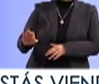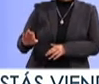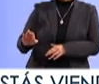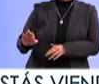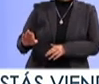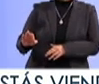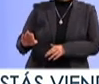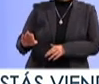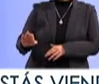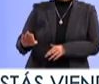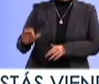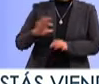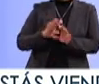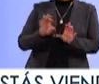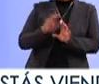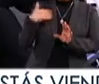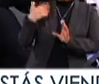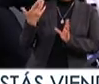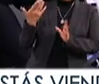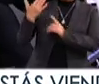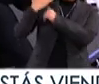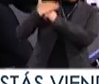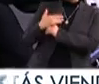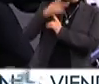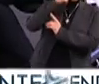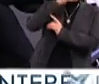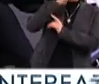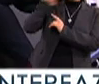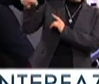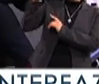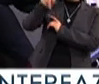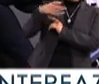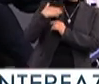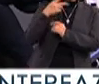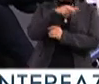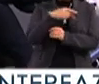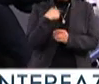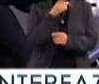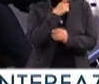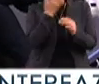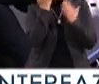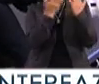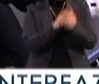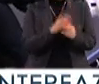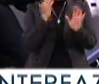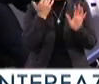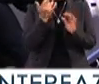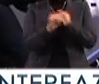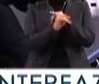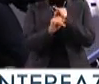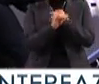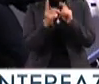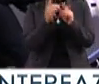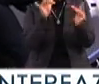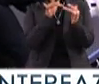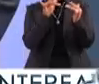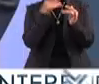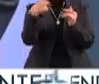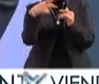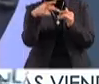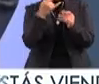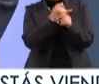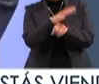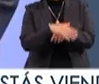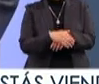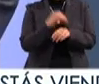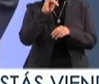pues están bajo una presión muy grande porque hay grandes expectativas por parte de ellos sin duda Iván una página de internet donde puedan acceder más